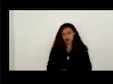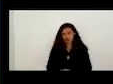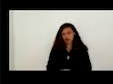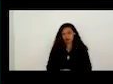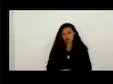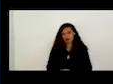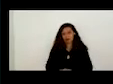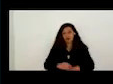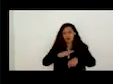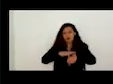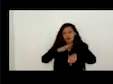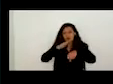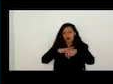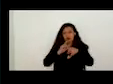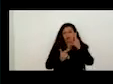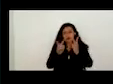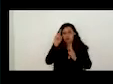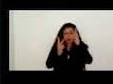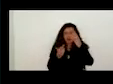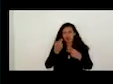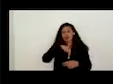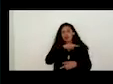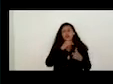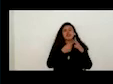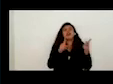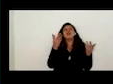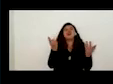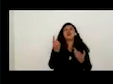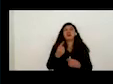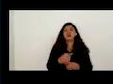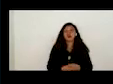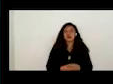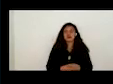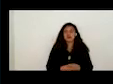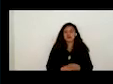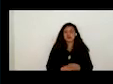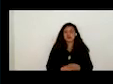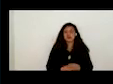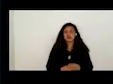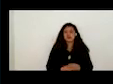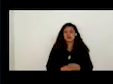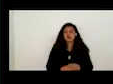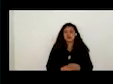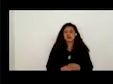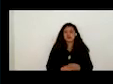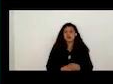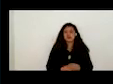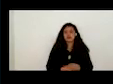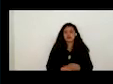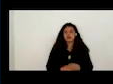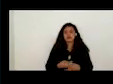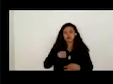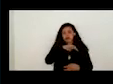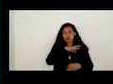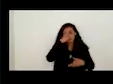verduras, y lo que hacemos es que vamos desde lo que queremos hacer como